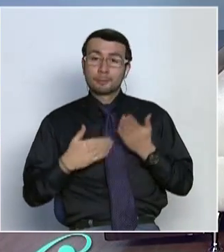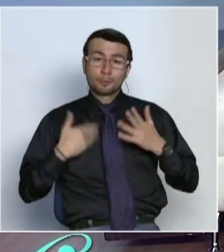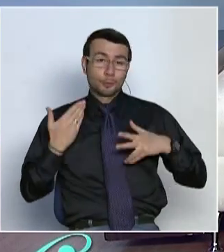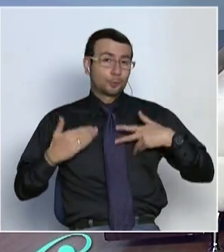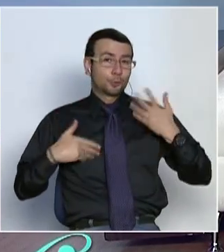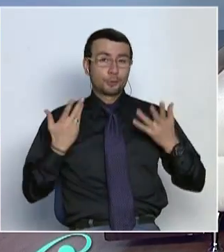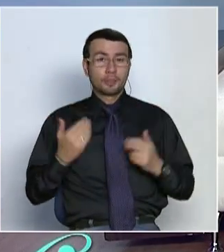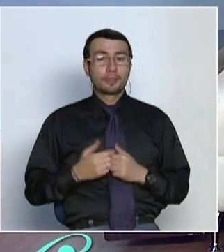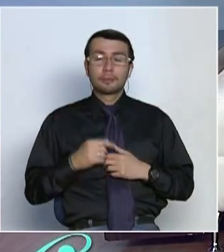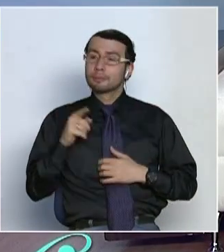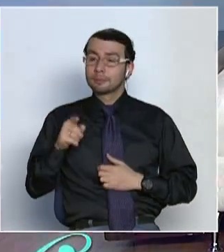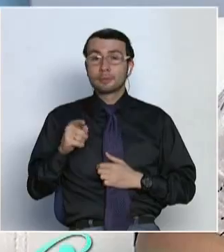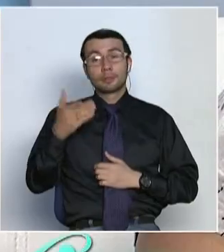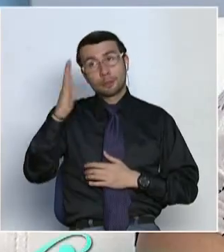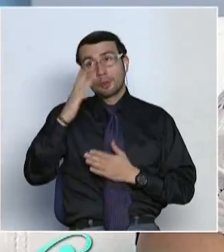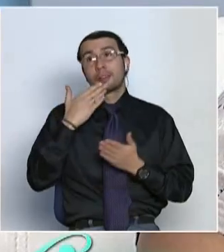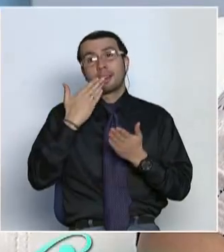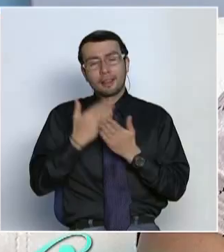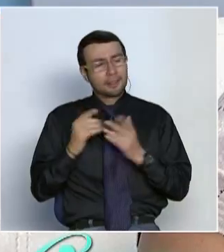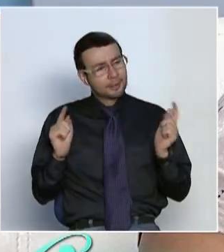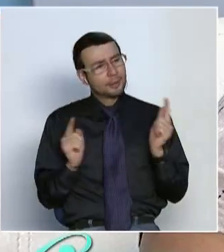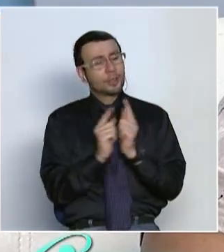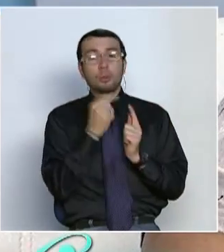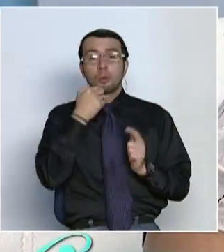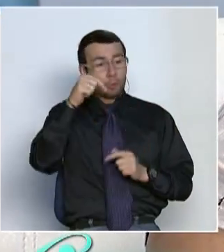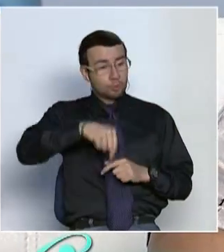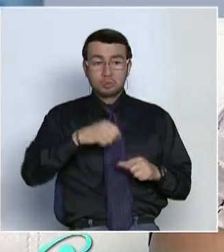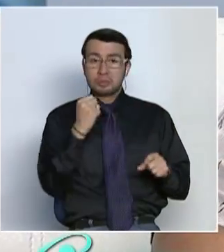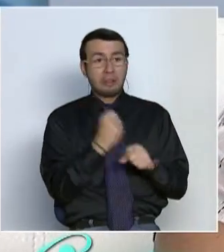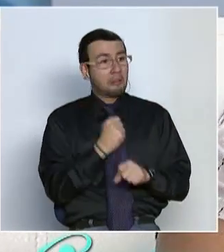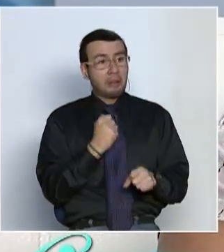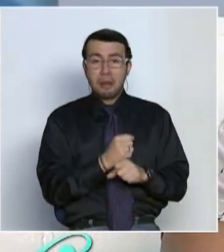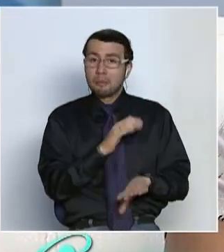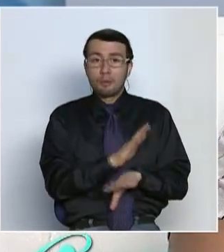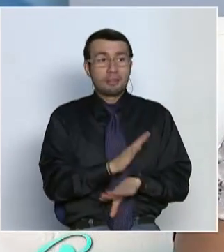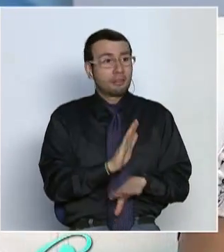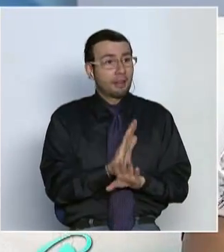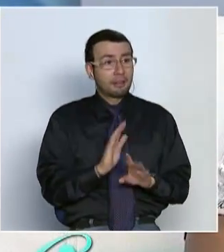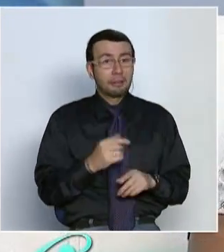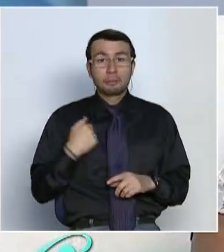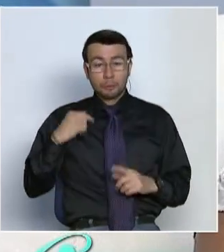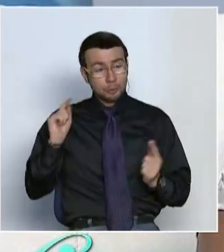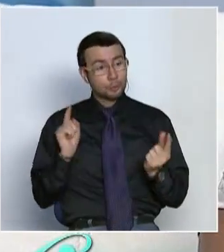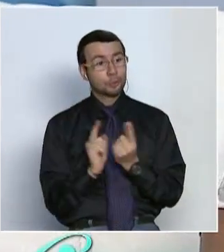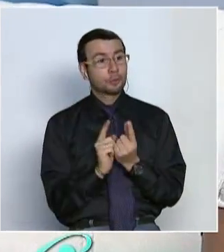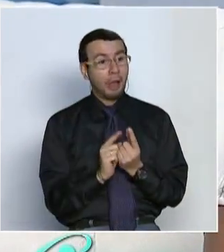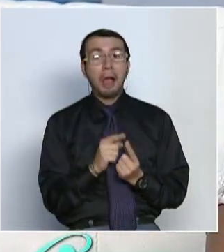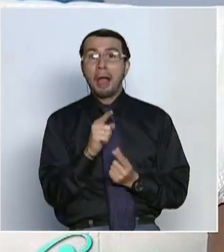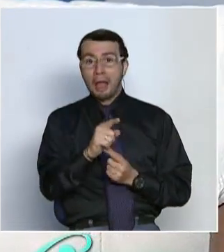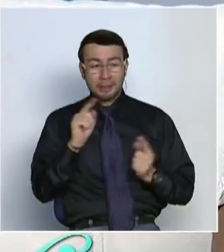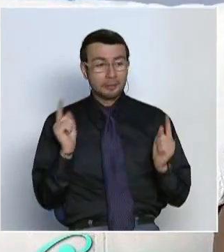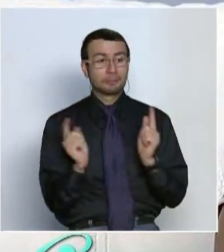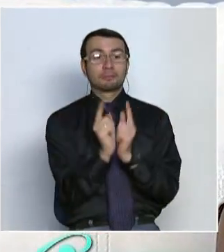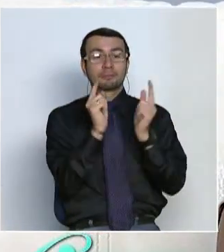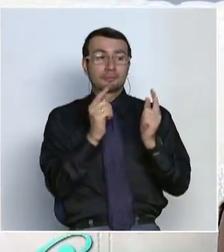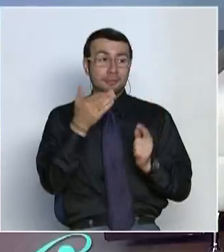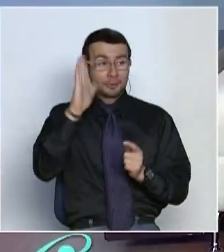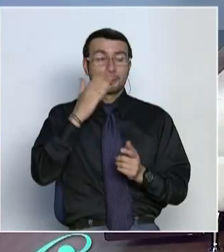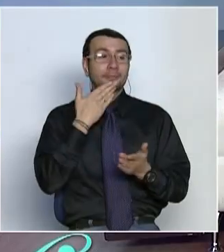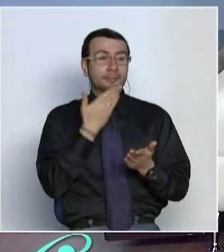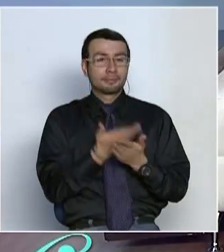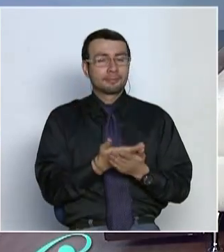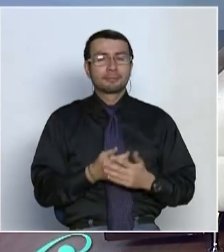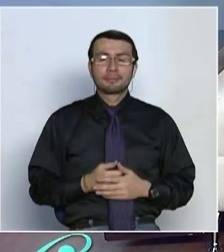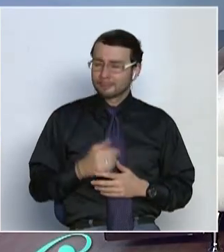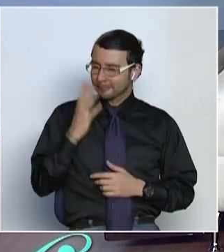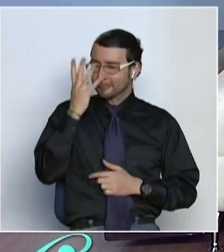porque gracias al Señor lo encontré, porque usted hoy no trabajaba por la tarde. Y vea, estuvimos muy de buenas, Tan gracias linda. a Dios.